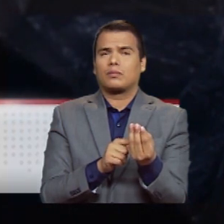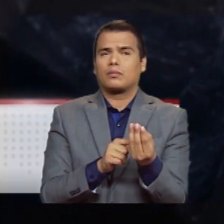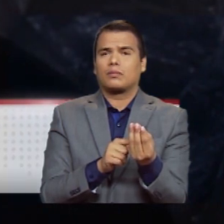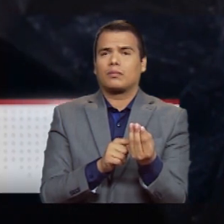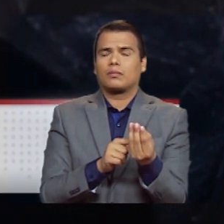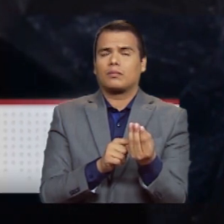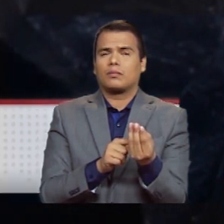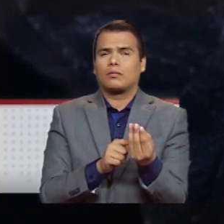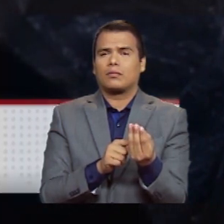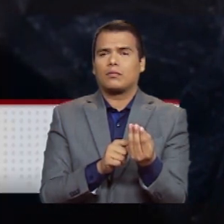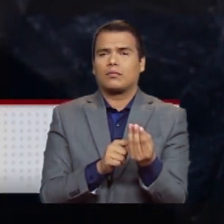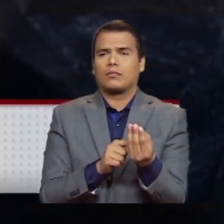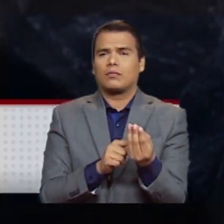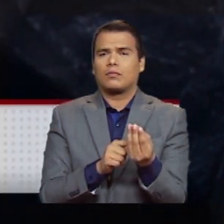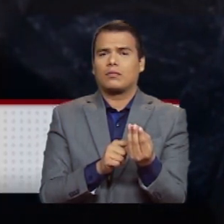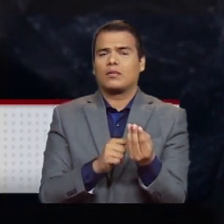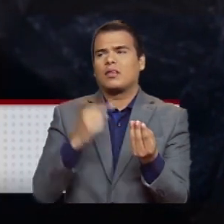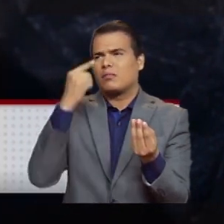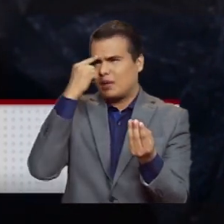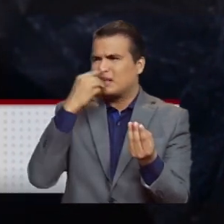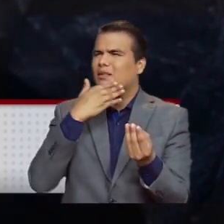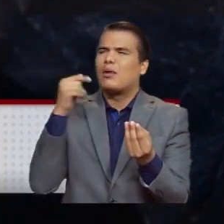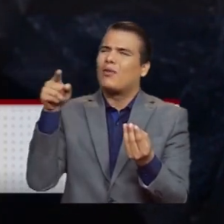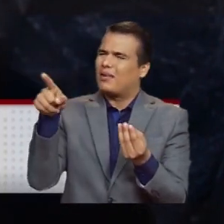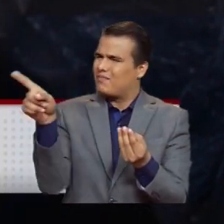él lo metieran preso.